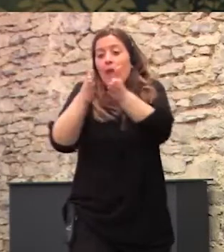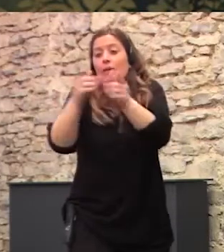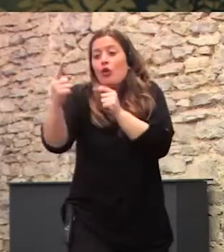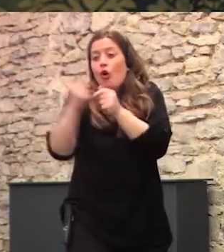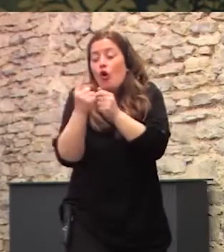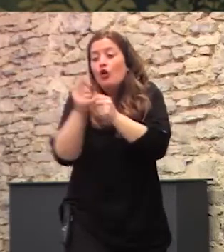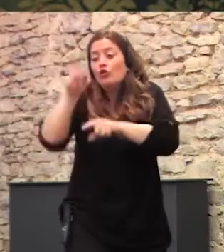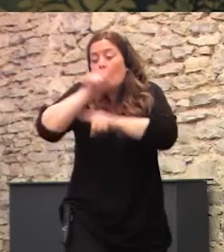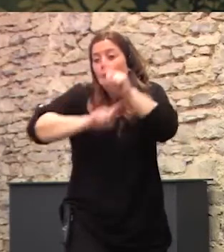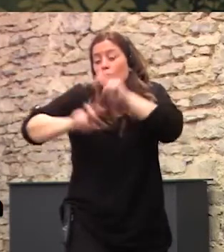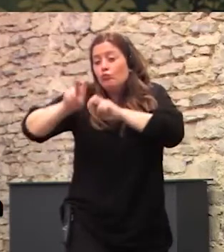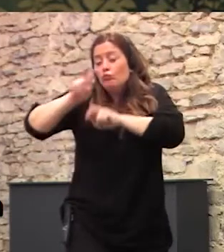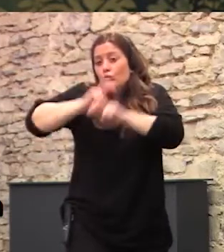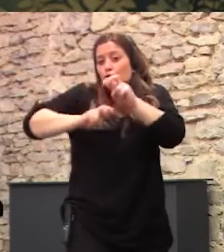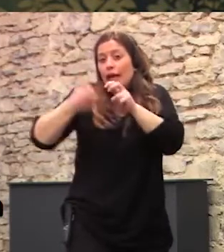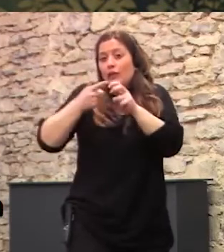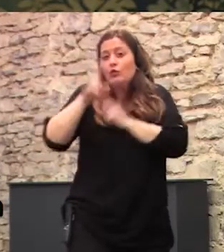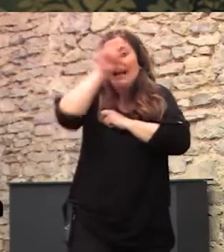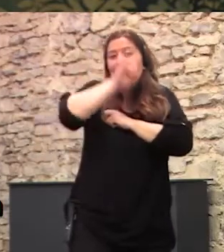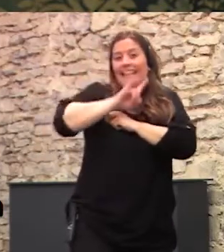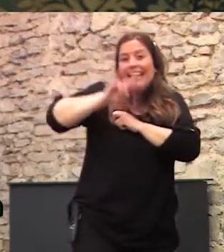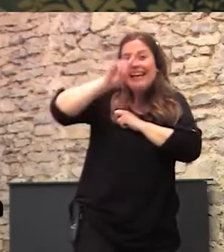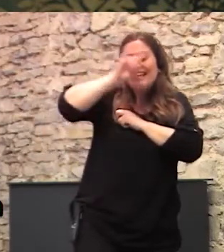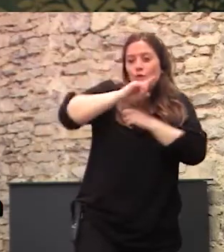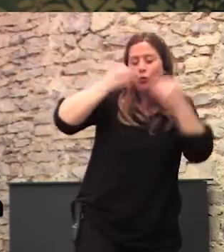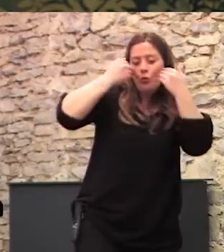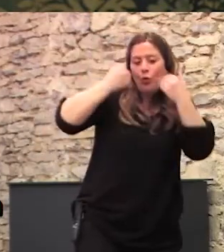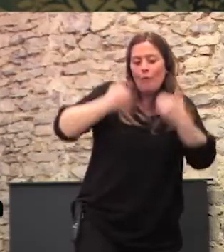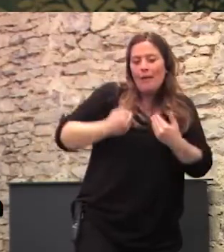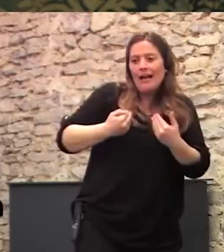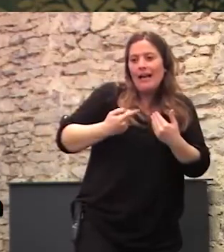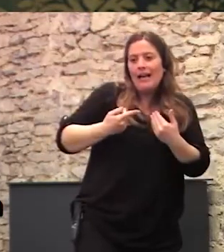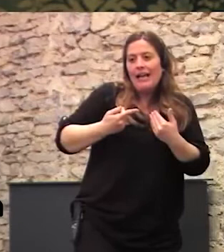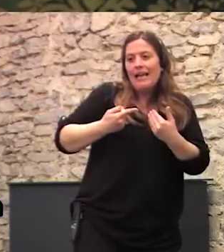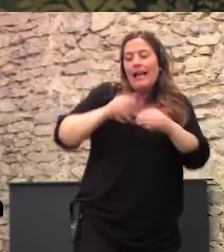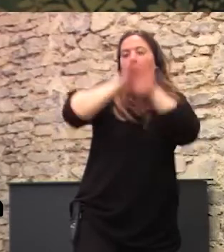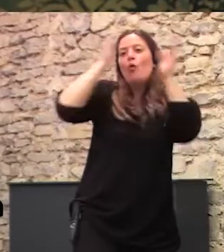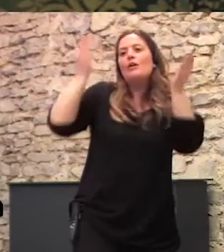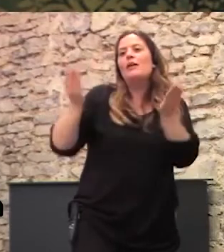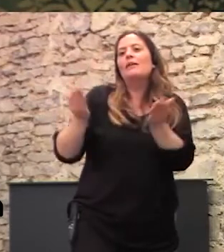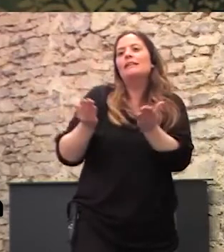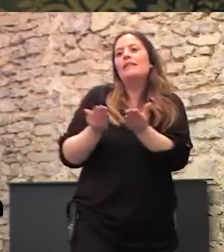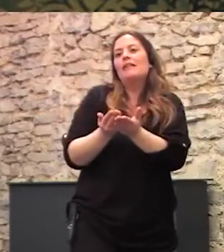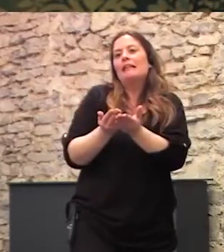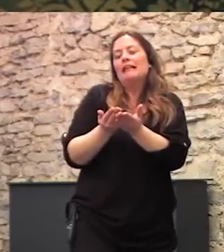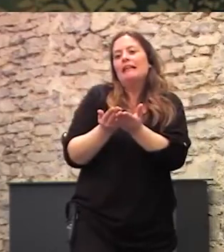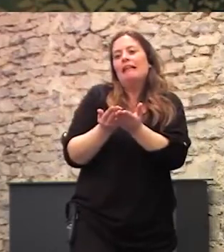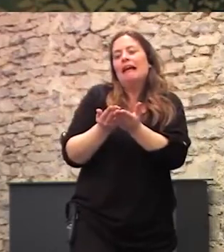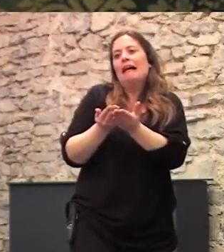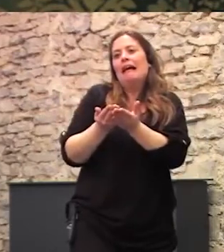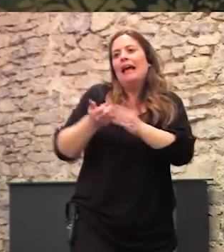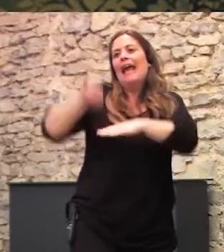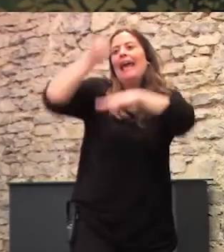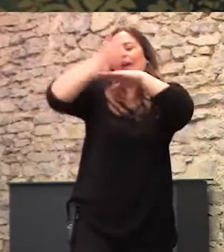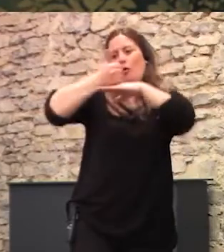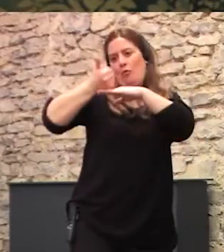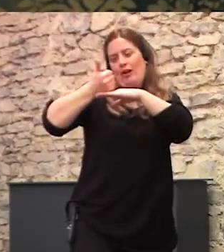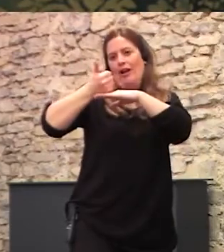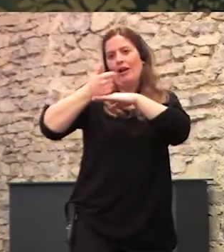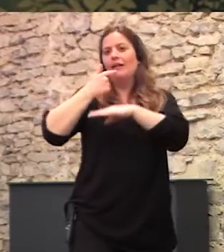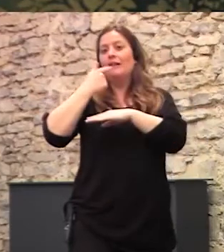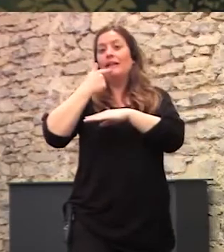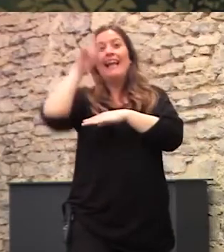reductora de la dimensión humana y la universalidad occidental hegemónica que anula la diversidad. Ser negro sin ser